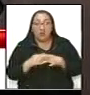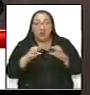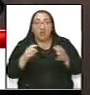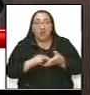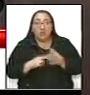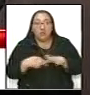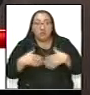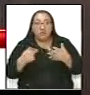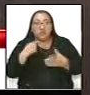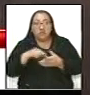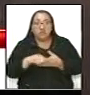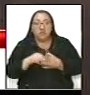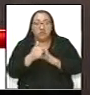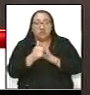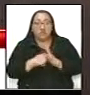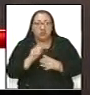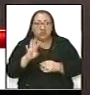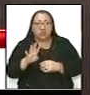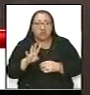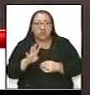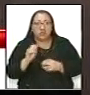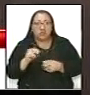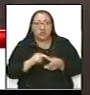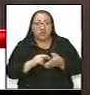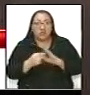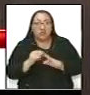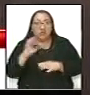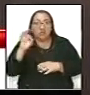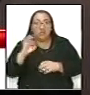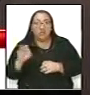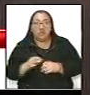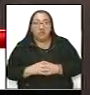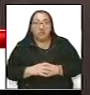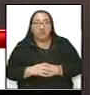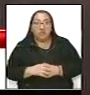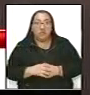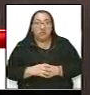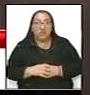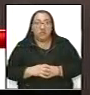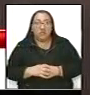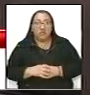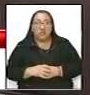puede estar incluido el artículo 4, así como establecer un porcentaje para...